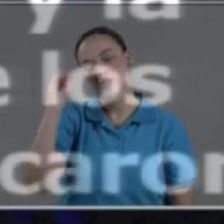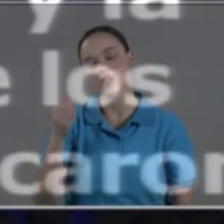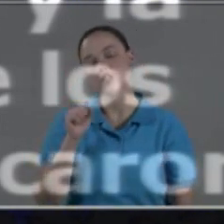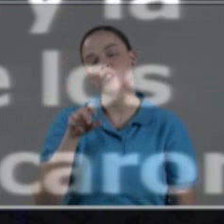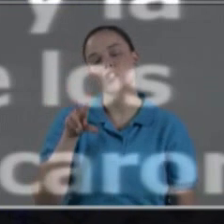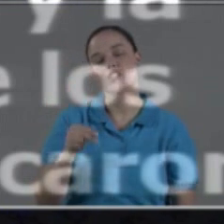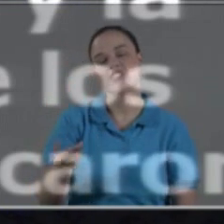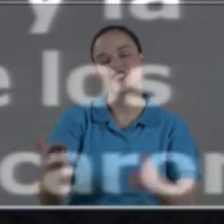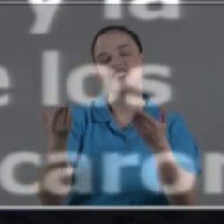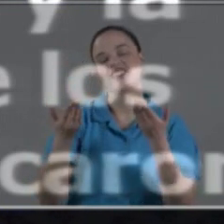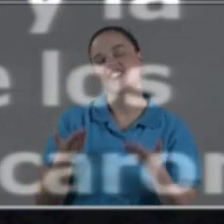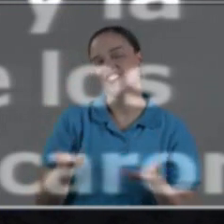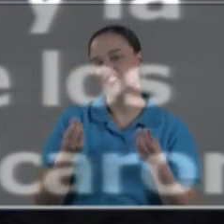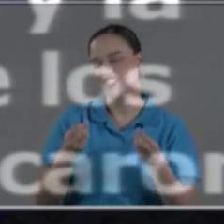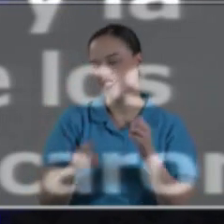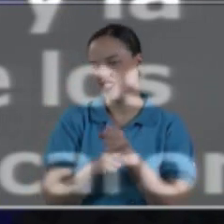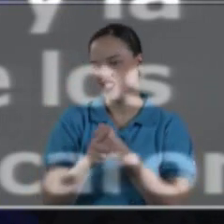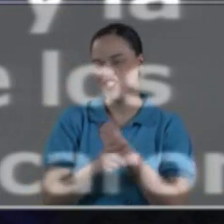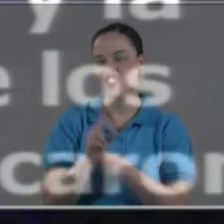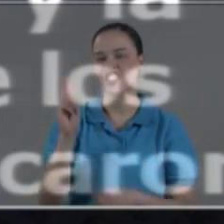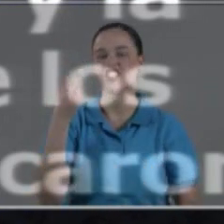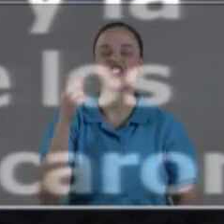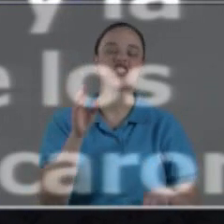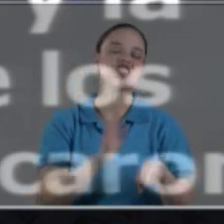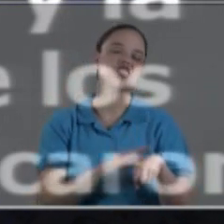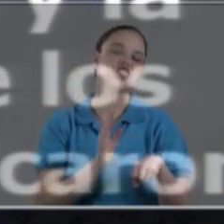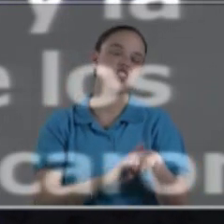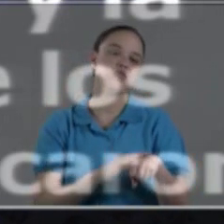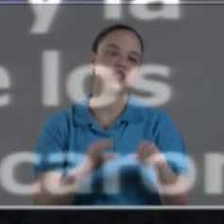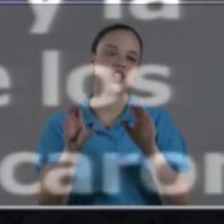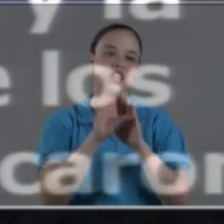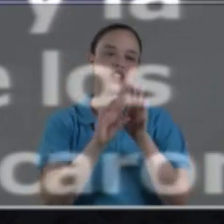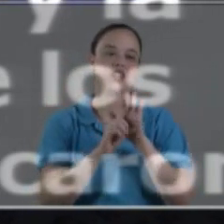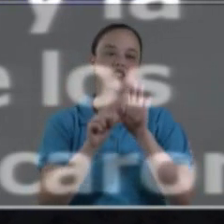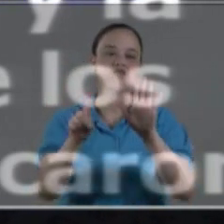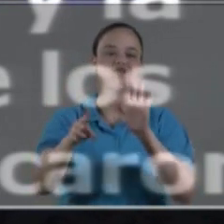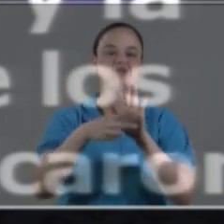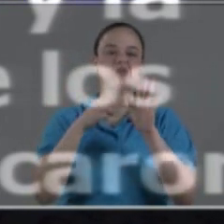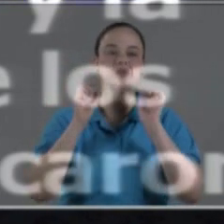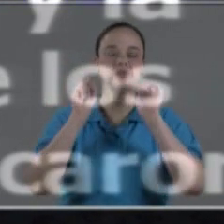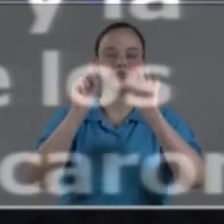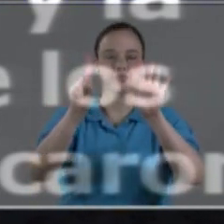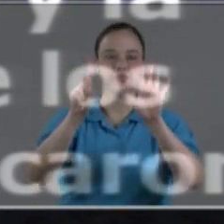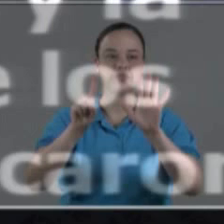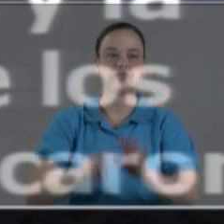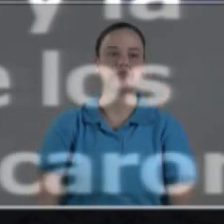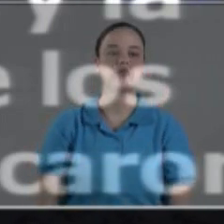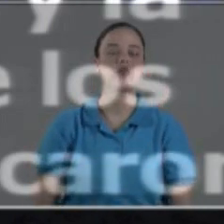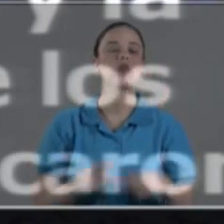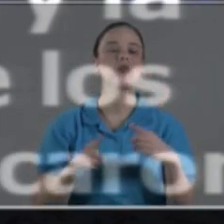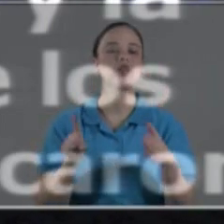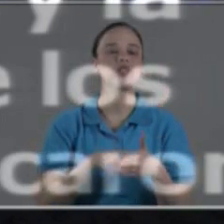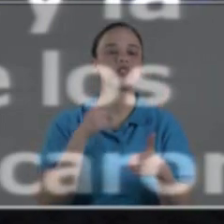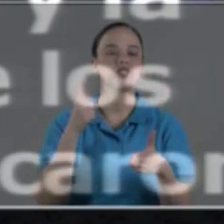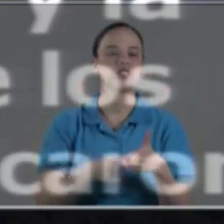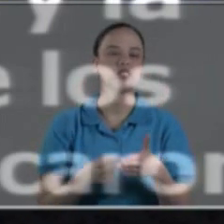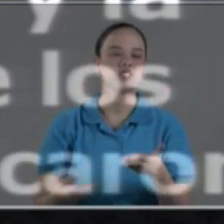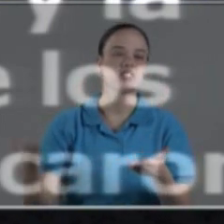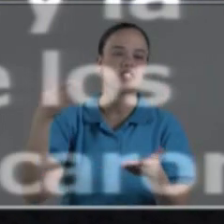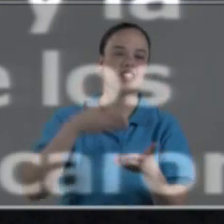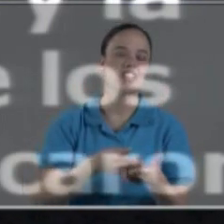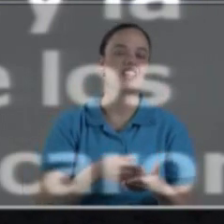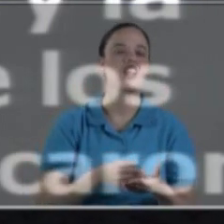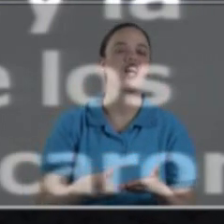ni muy muy ni tan tan segundo de Samuel capítulo seis versículo seis pero cuando llegaron